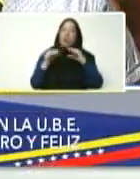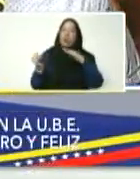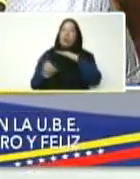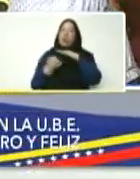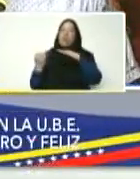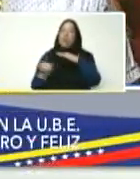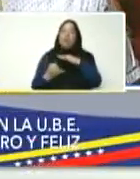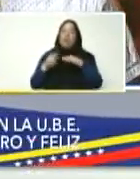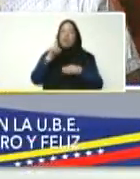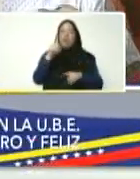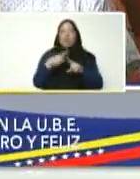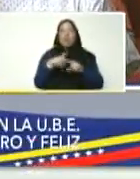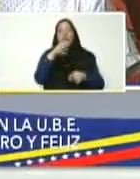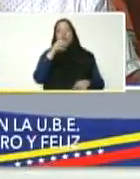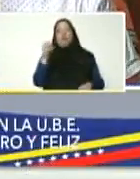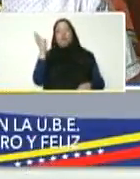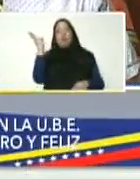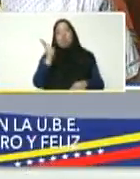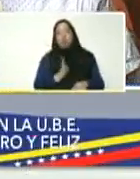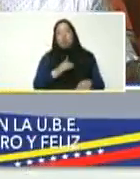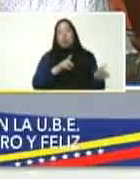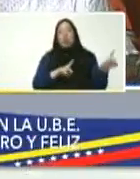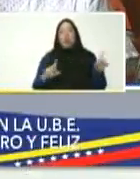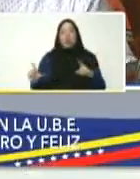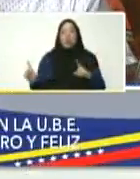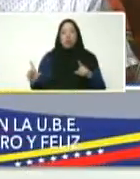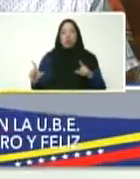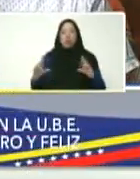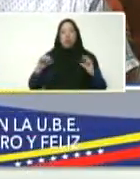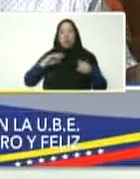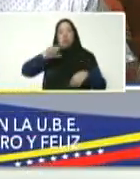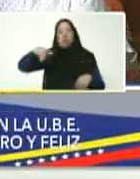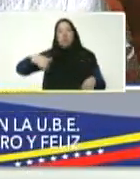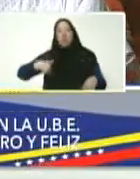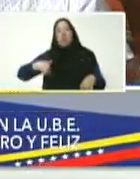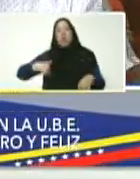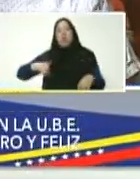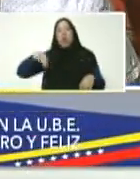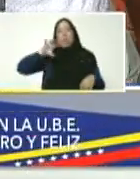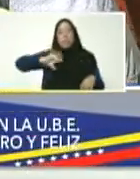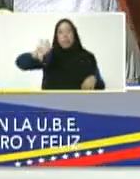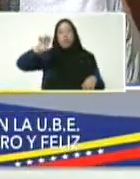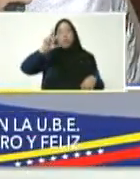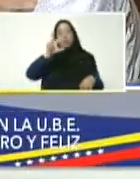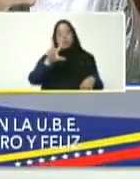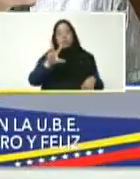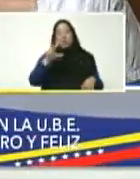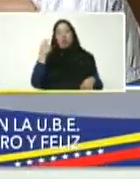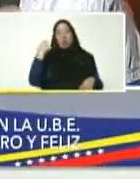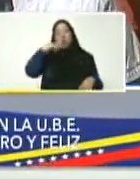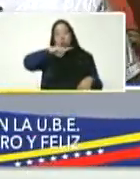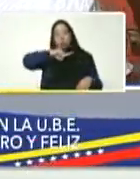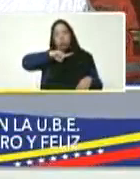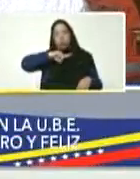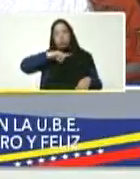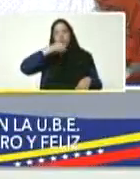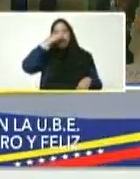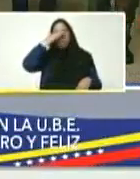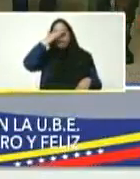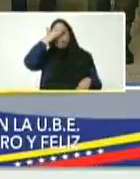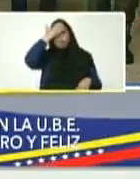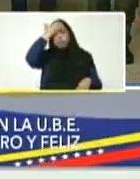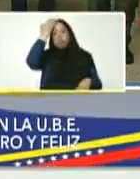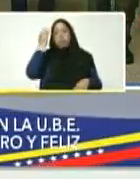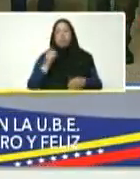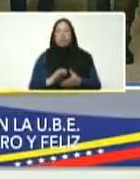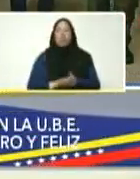educativas en el 100% y estamos aquí listos para recibir a nuestra muchachada de la patria el 3 de octubre. Bueno, mucha felicidad